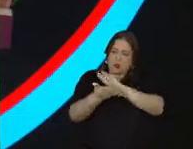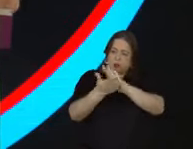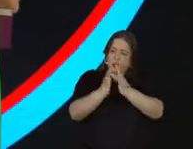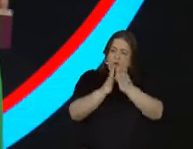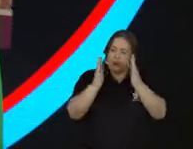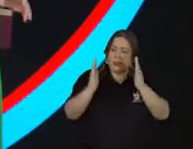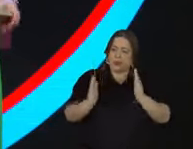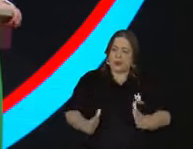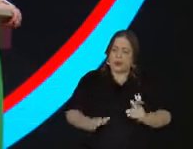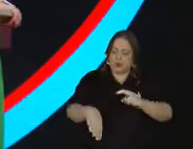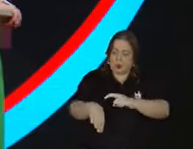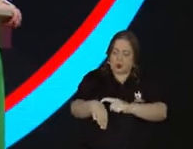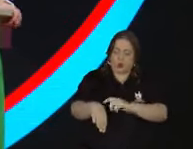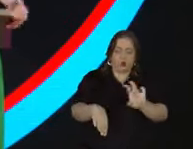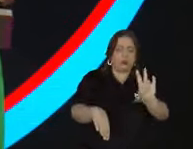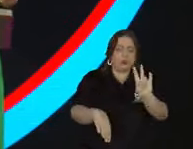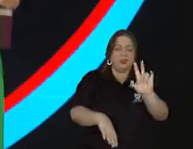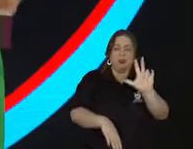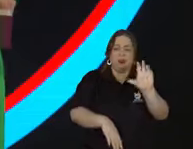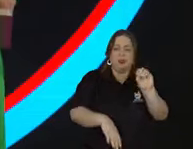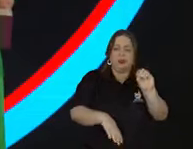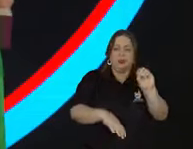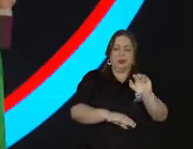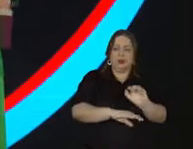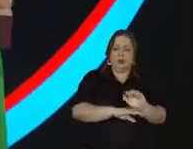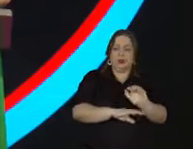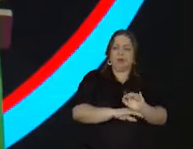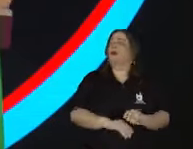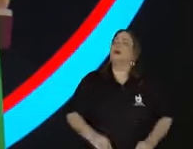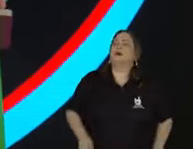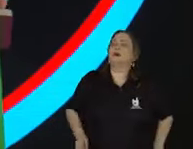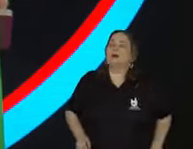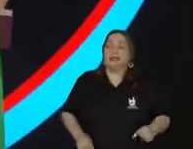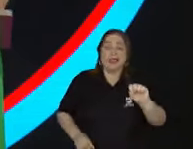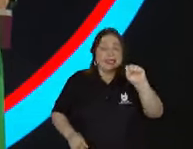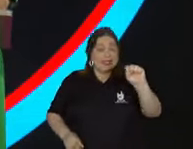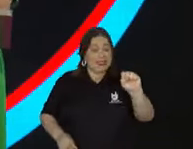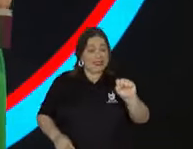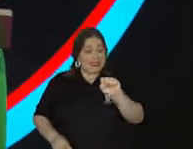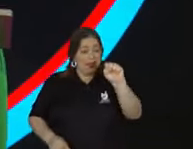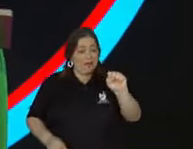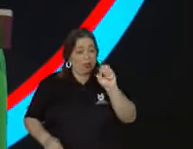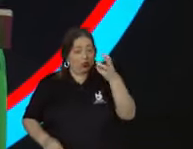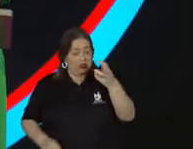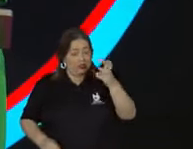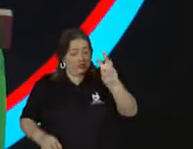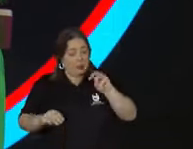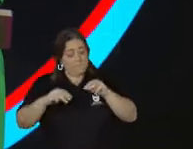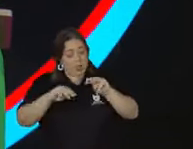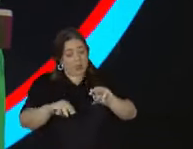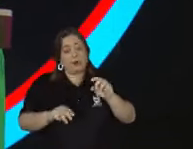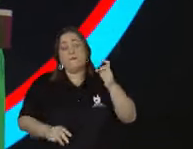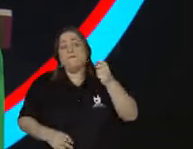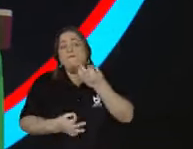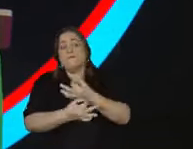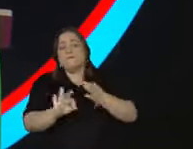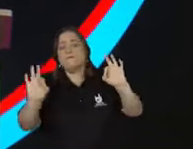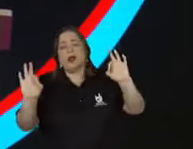salón, a las 7:30. Y el retiro va a ser el sábado 16, es libre de costo, es un retiro de sanidad